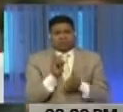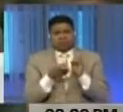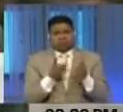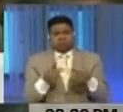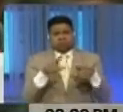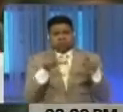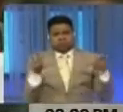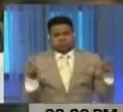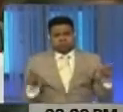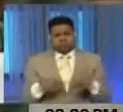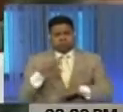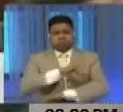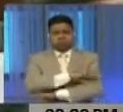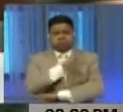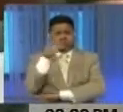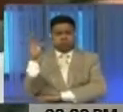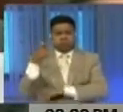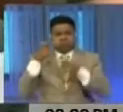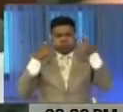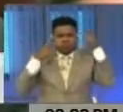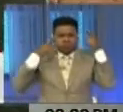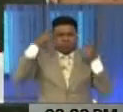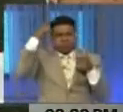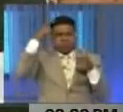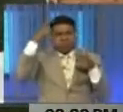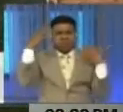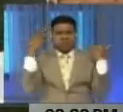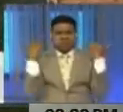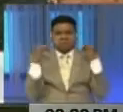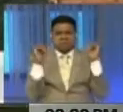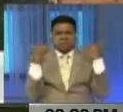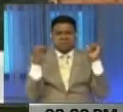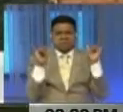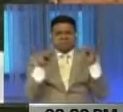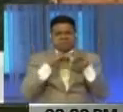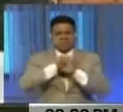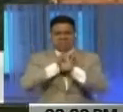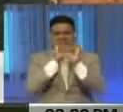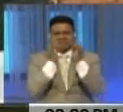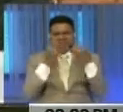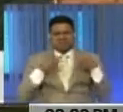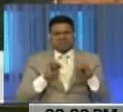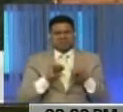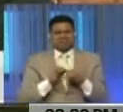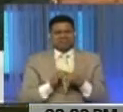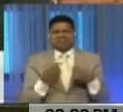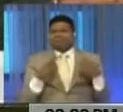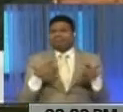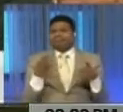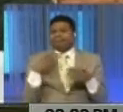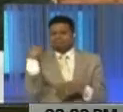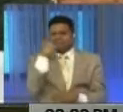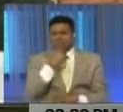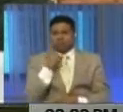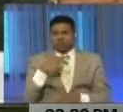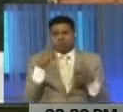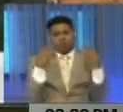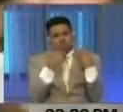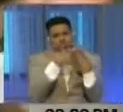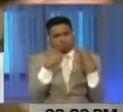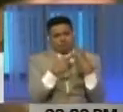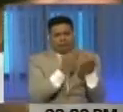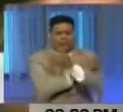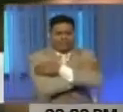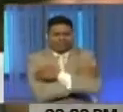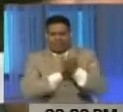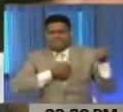donde está el comandante Chávez, tiene que estar de fiesta y feliz, seguramente con Gaitán, los dos abrazados,